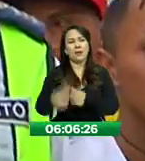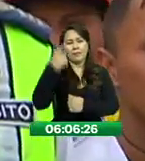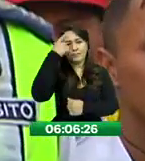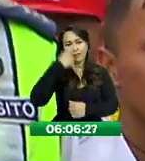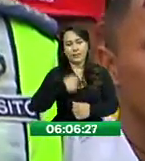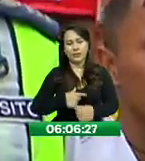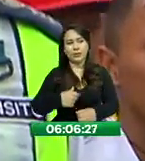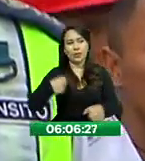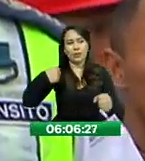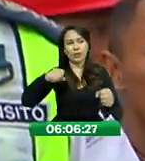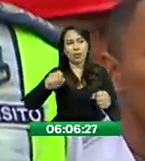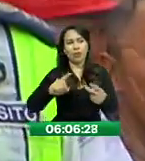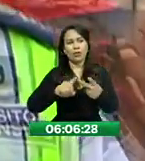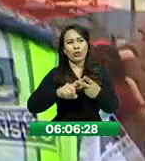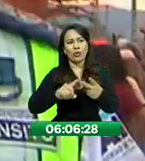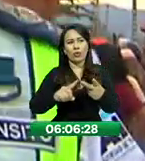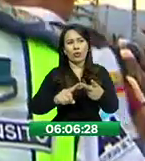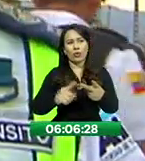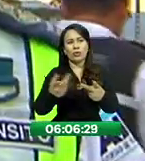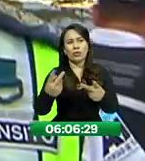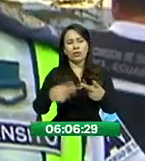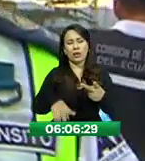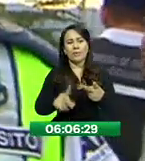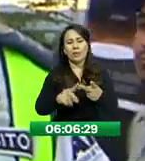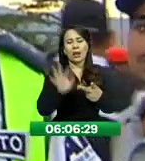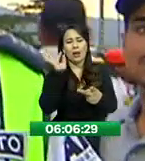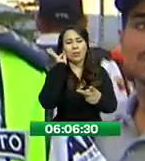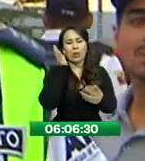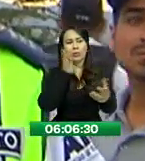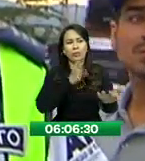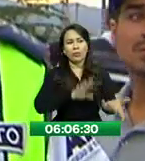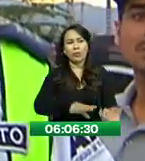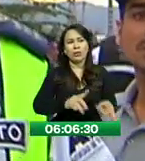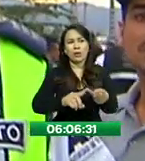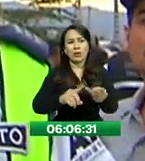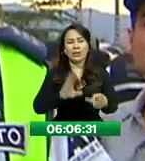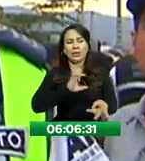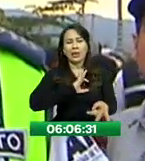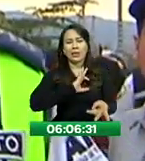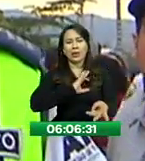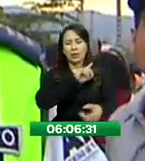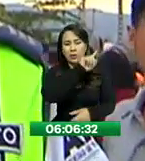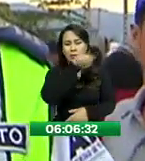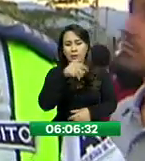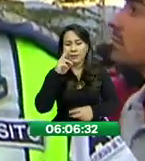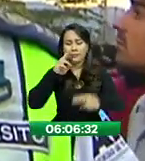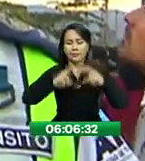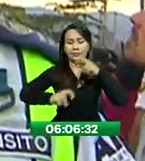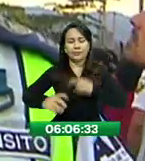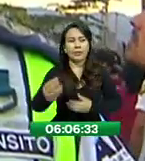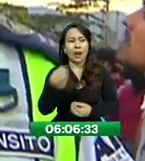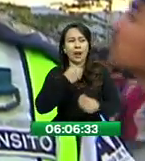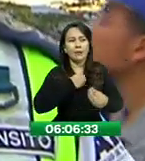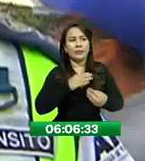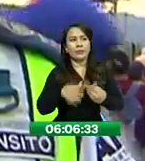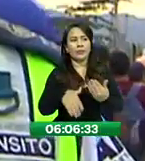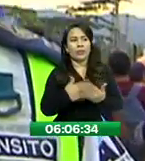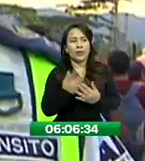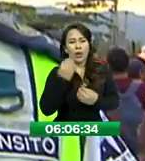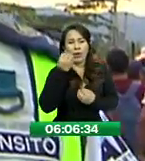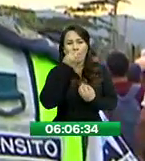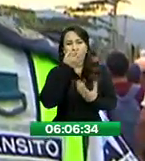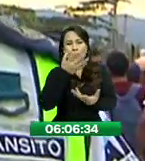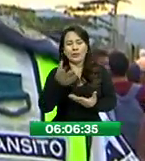para el conductor por una de sus piernas. Lo que tenemos que verificar, ya está personal técnico de la OIAT recabando toda la información para